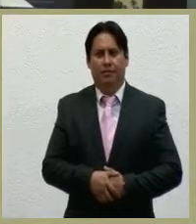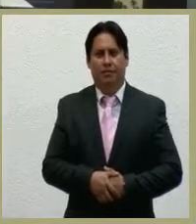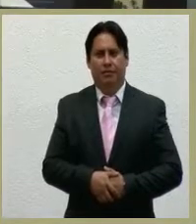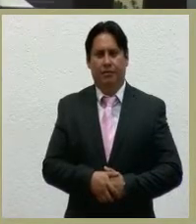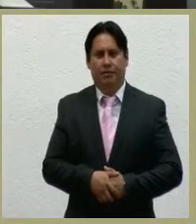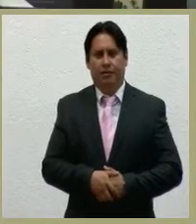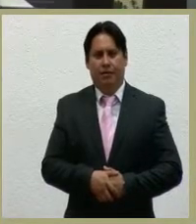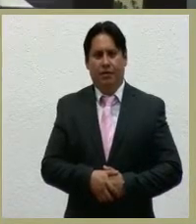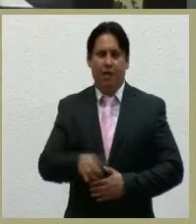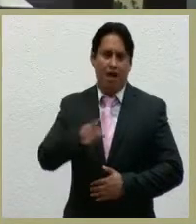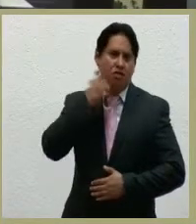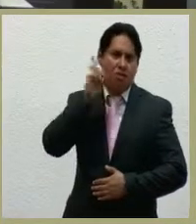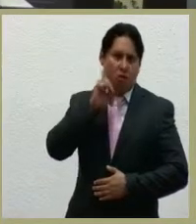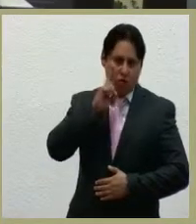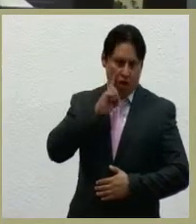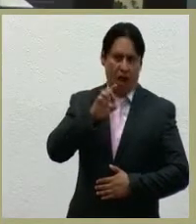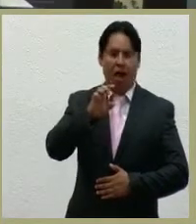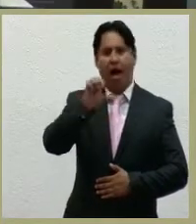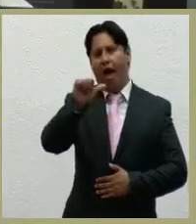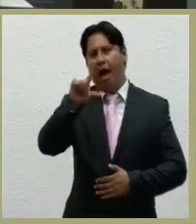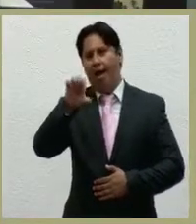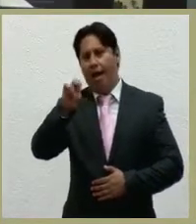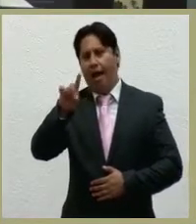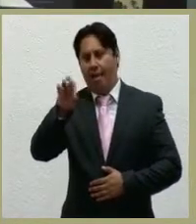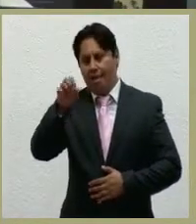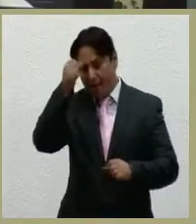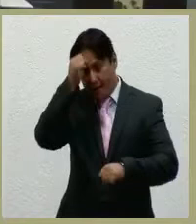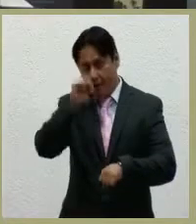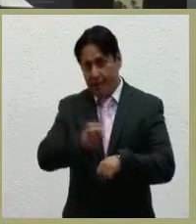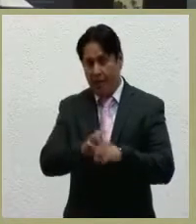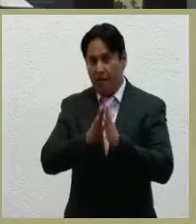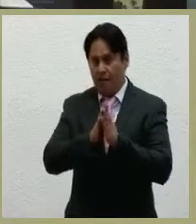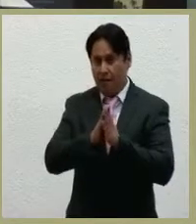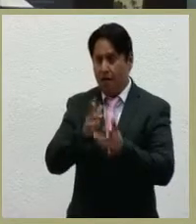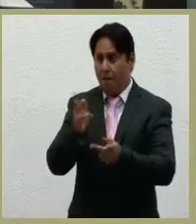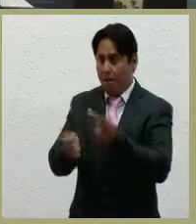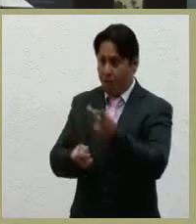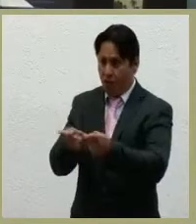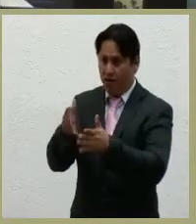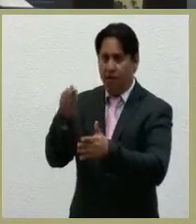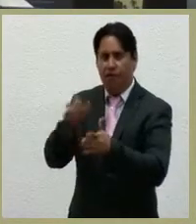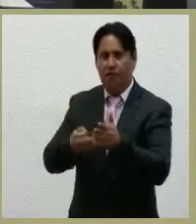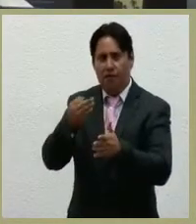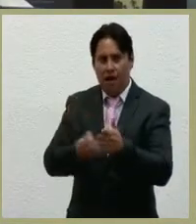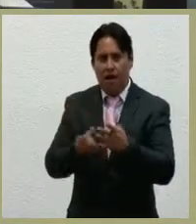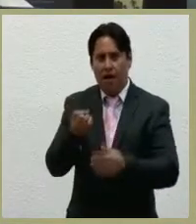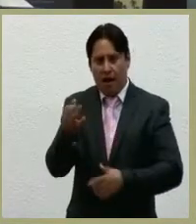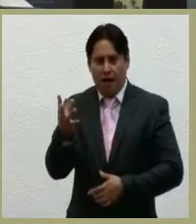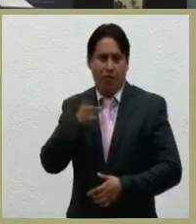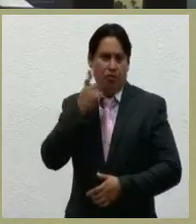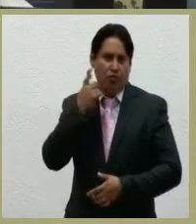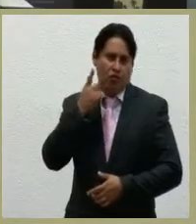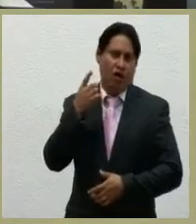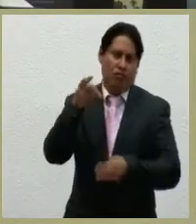Solicito a la diputada secretaria Alejandra Cruz Toledo Cebadúa se sirva a verificar si falta algún diputado por emitir su voto. Se pregunta a la